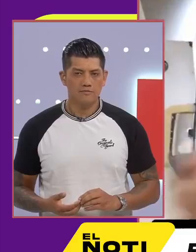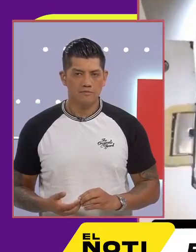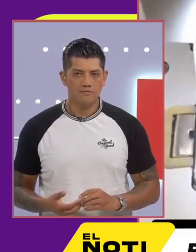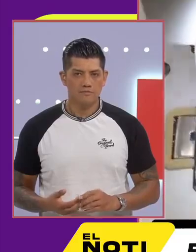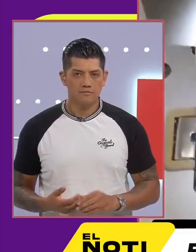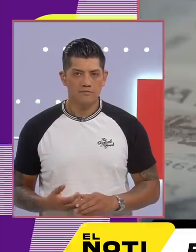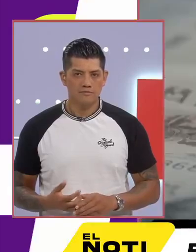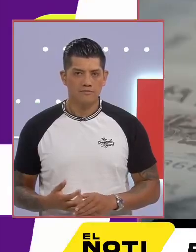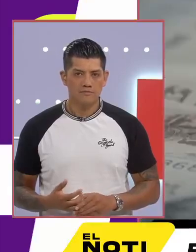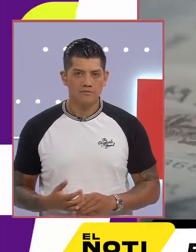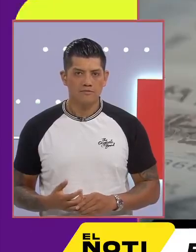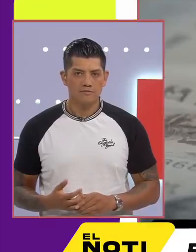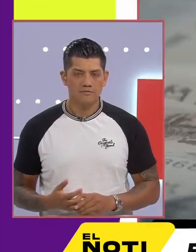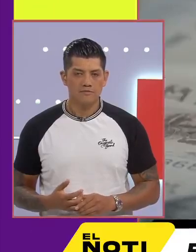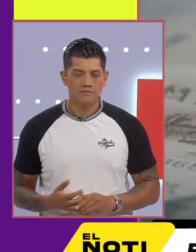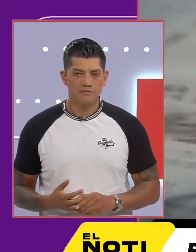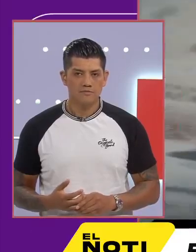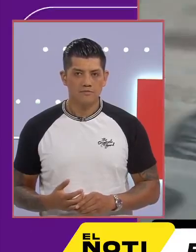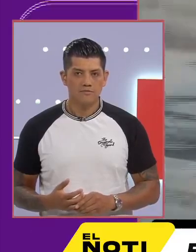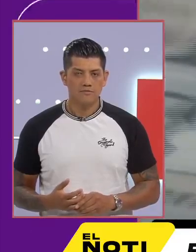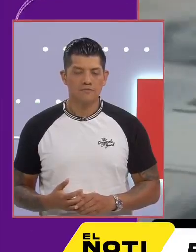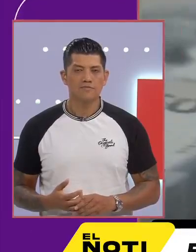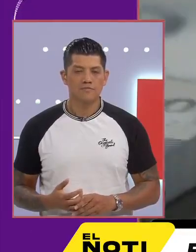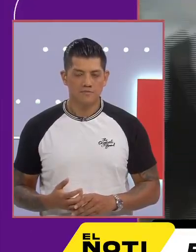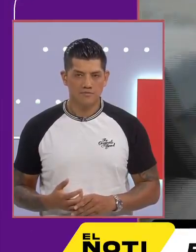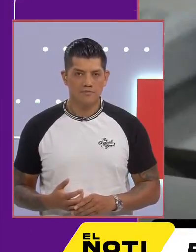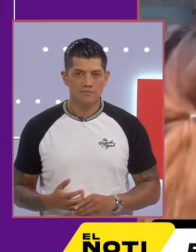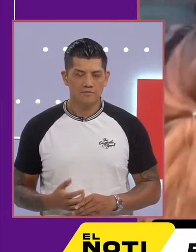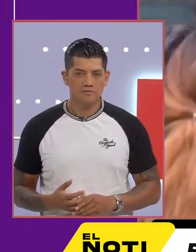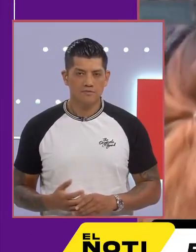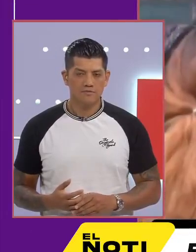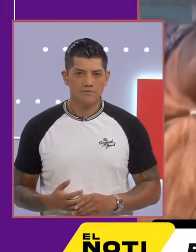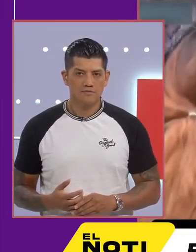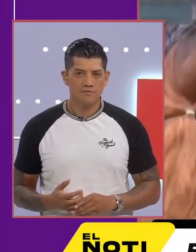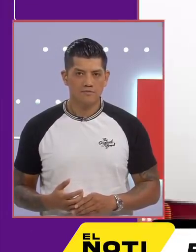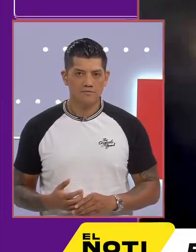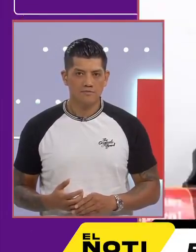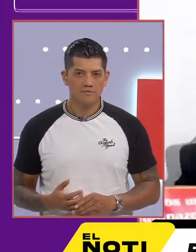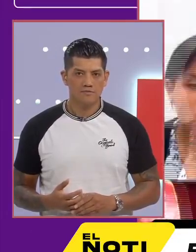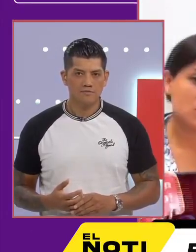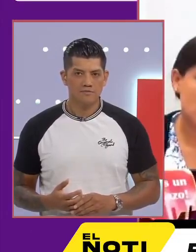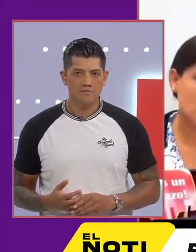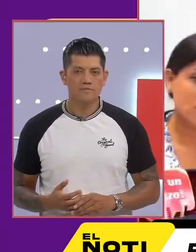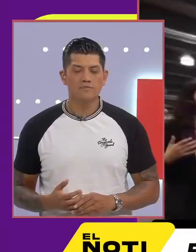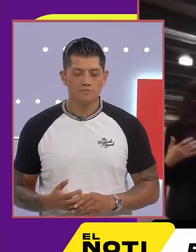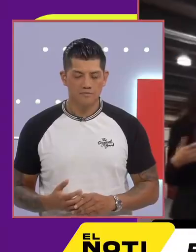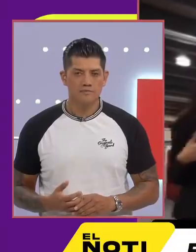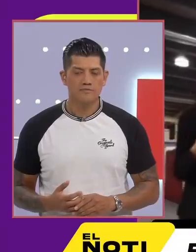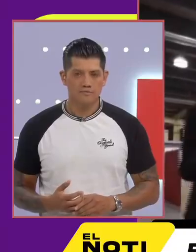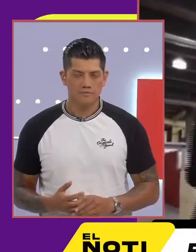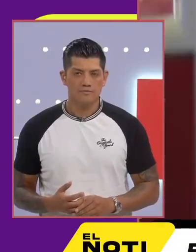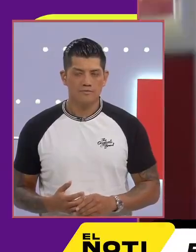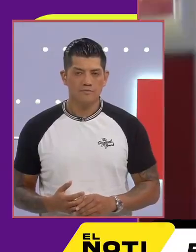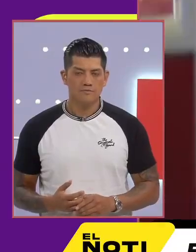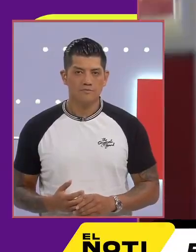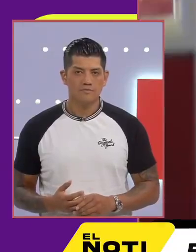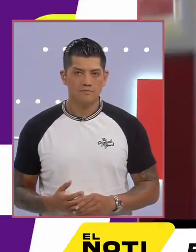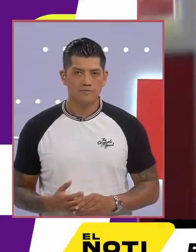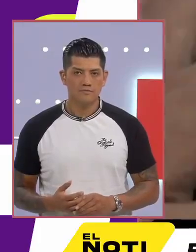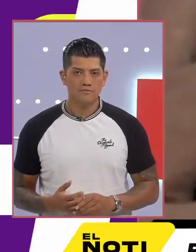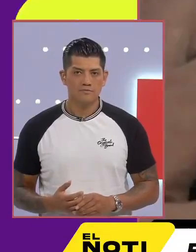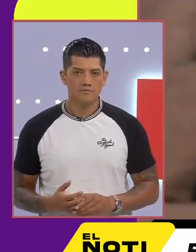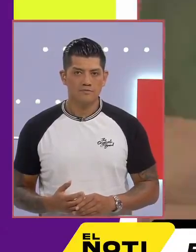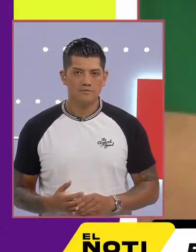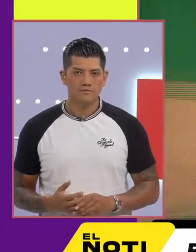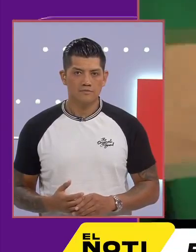aun cuando fuera una expropiación, se llama expropiación y no robo, aun cuando fuera que el Estado toma algo que no es el caso. Ujú. Las AFORES